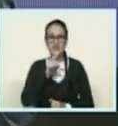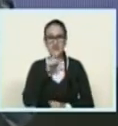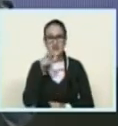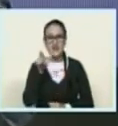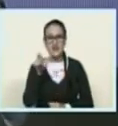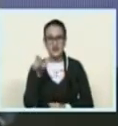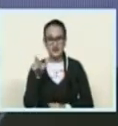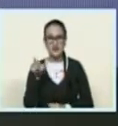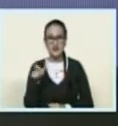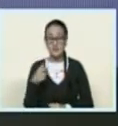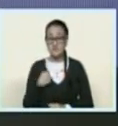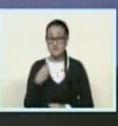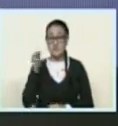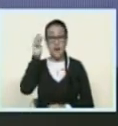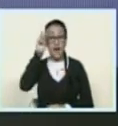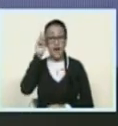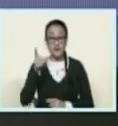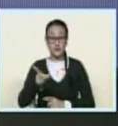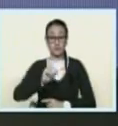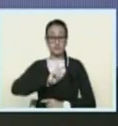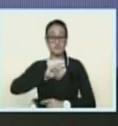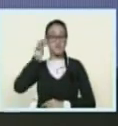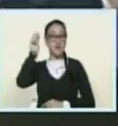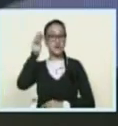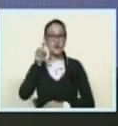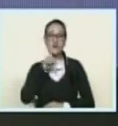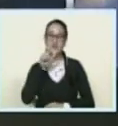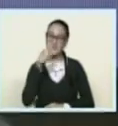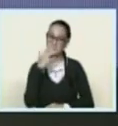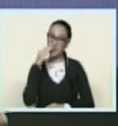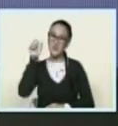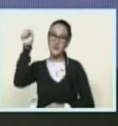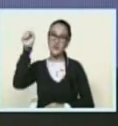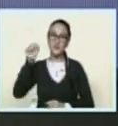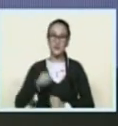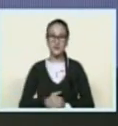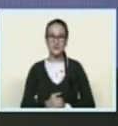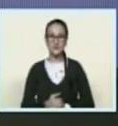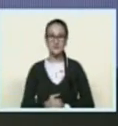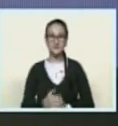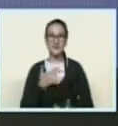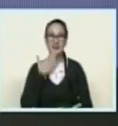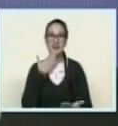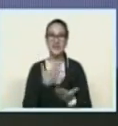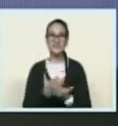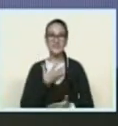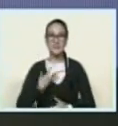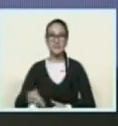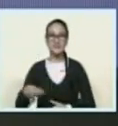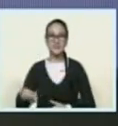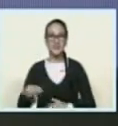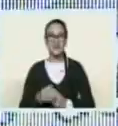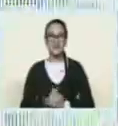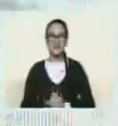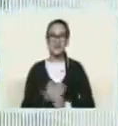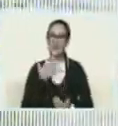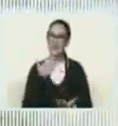quien considero mi maestro, el compañero Nicolás Maduro Moro. Gracias, presidente.